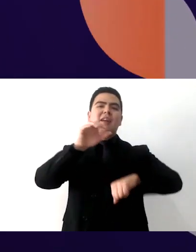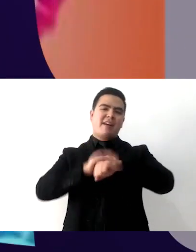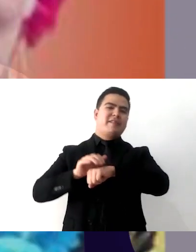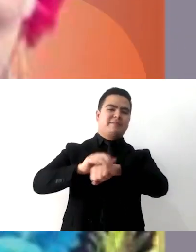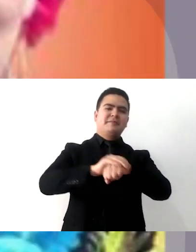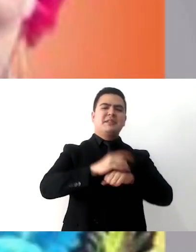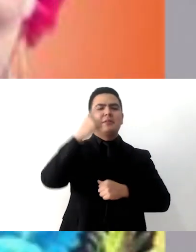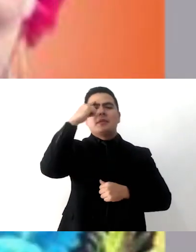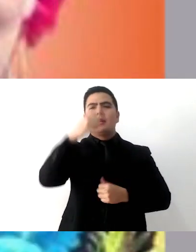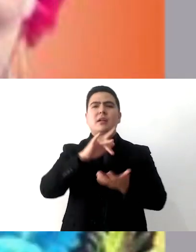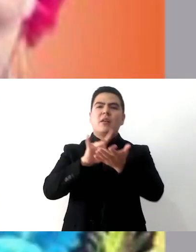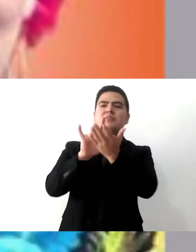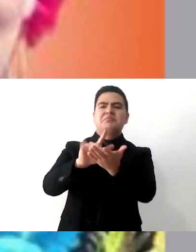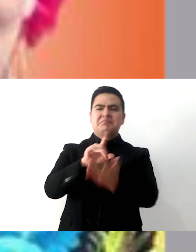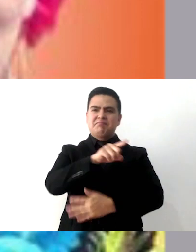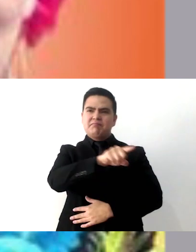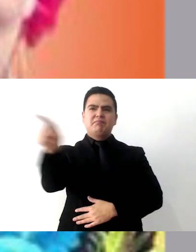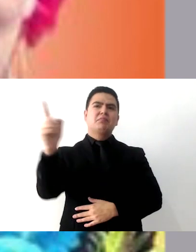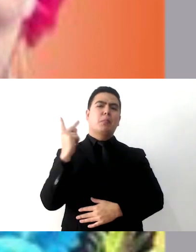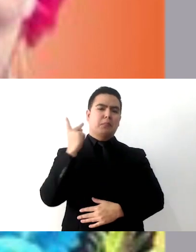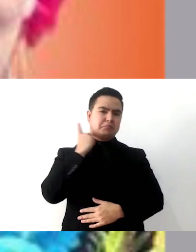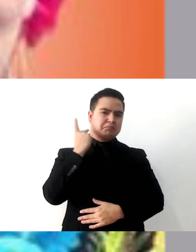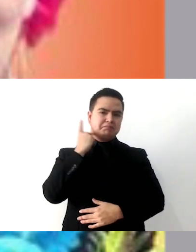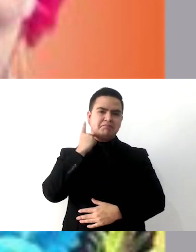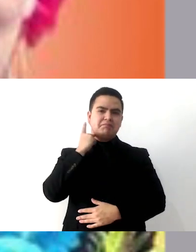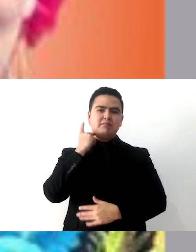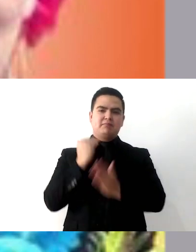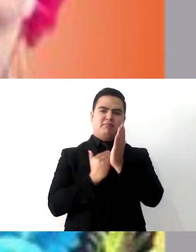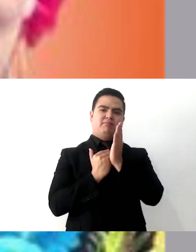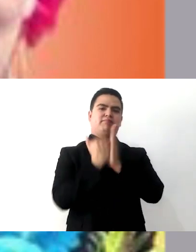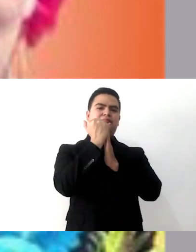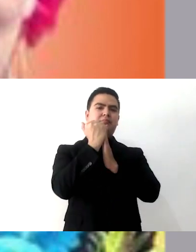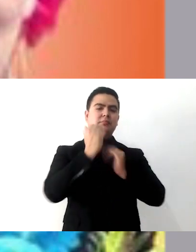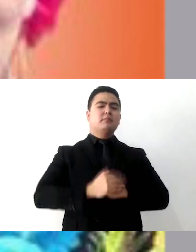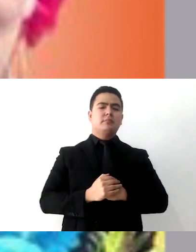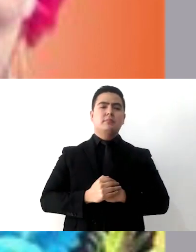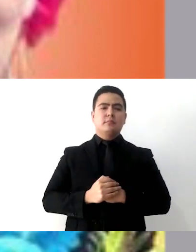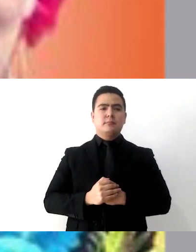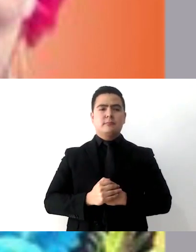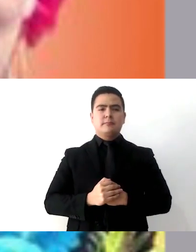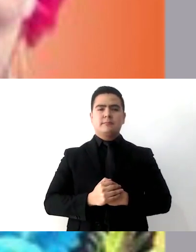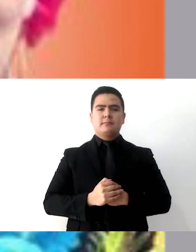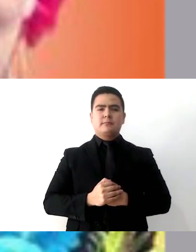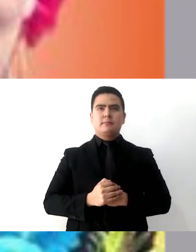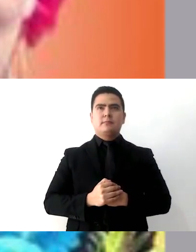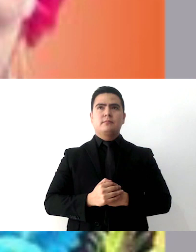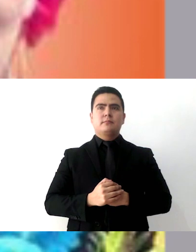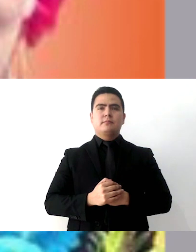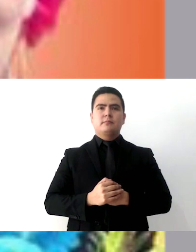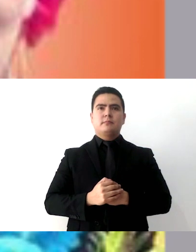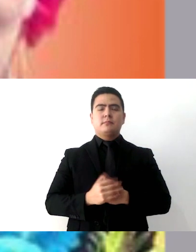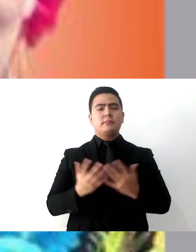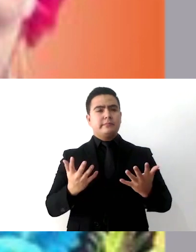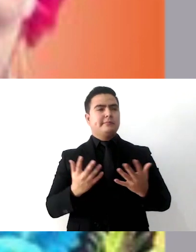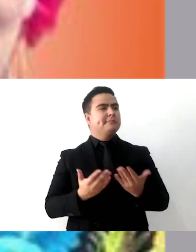para impulsar el tema de la participación política de las mujeres en los últimos procesos